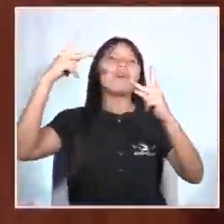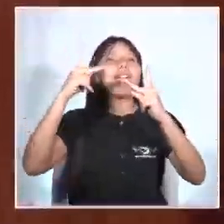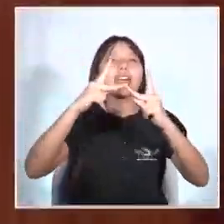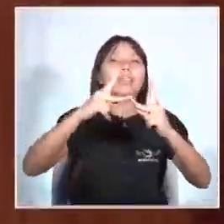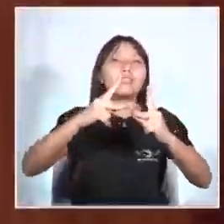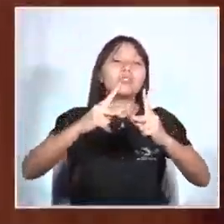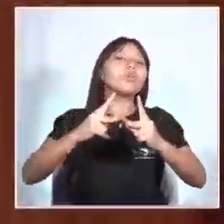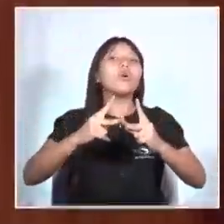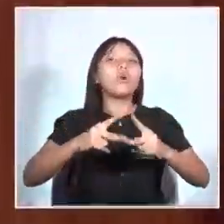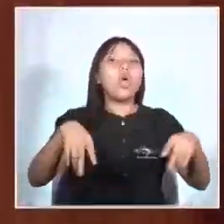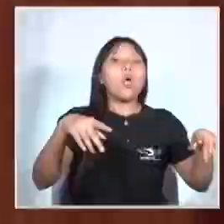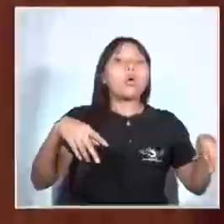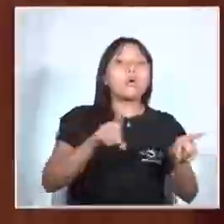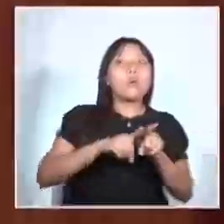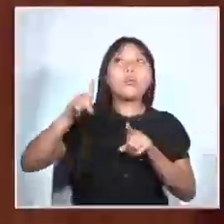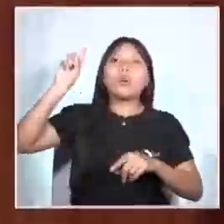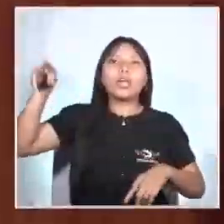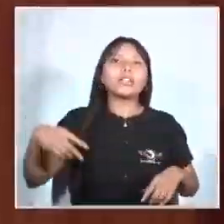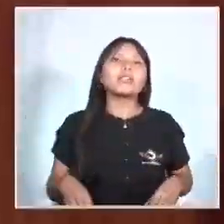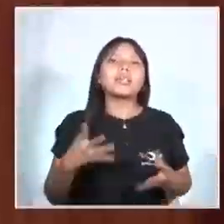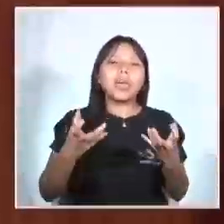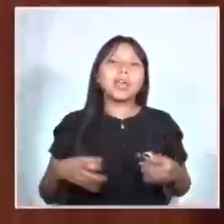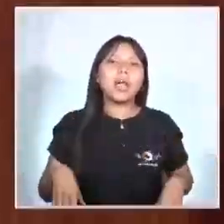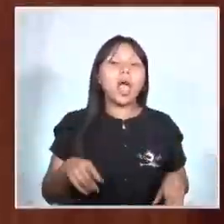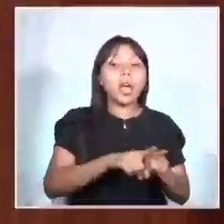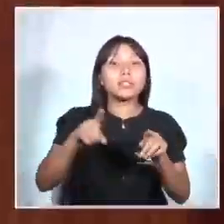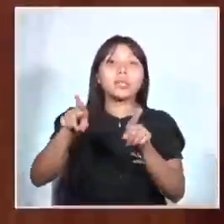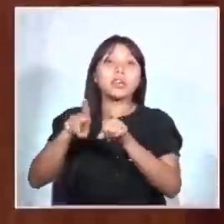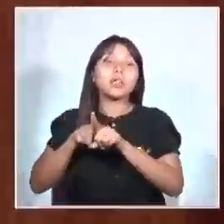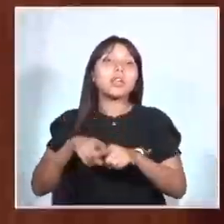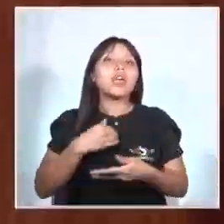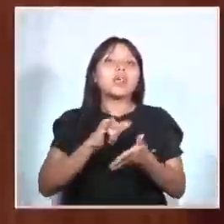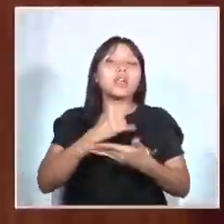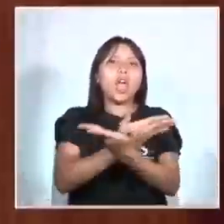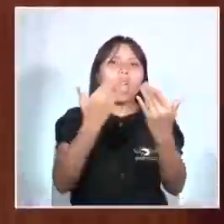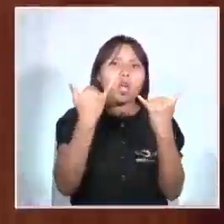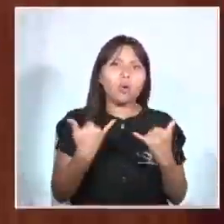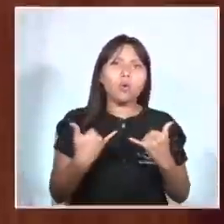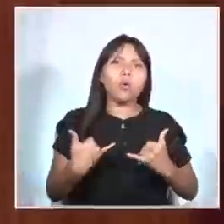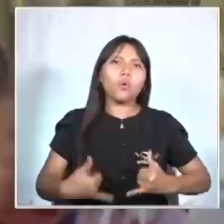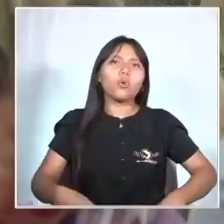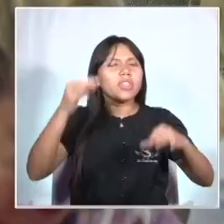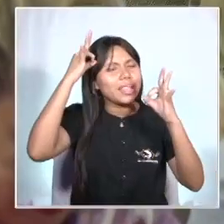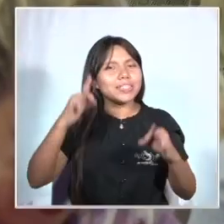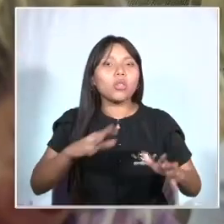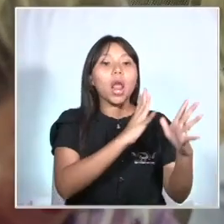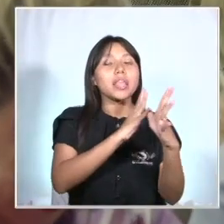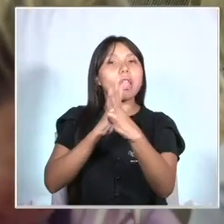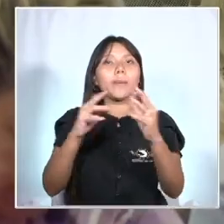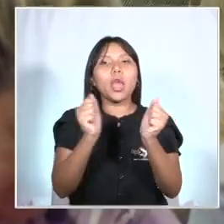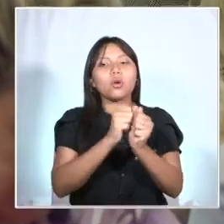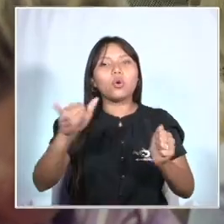de acuerdo a su plan. Así que en esta tarde decido alinearme con lo